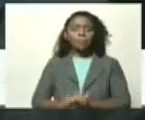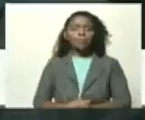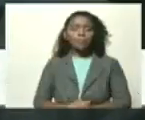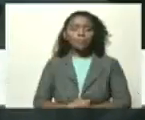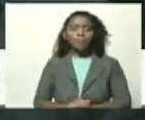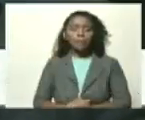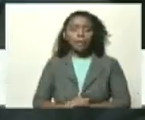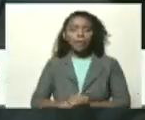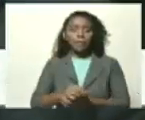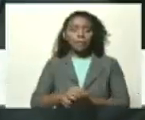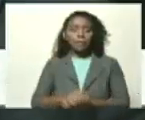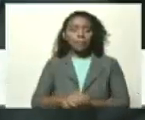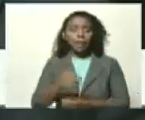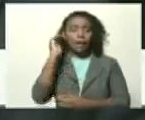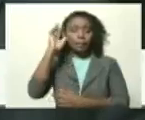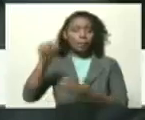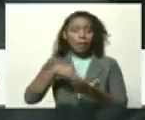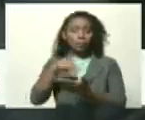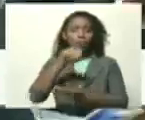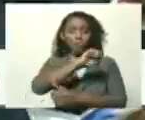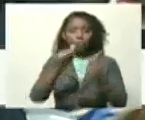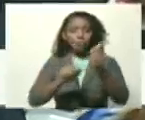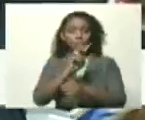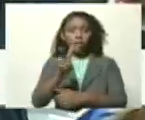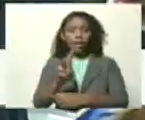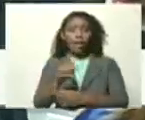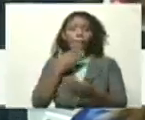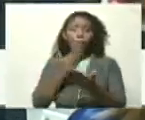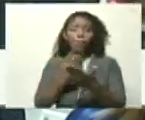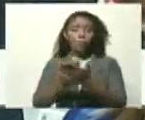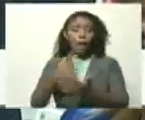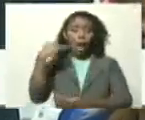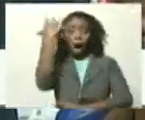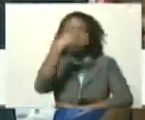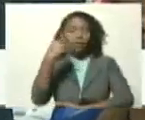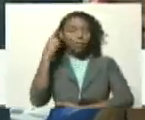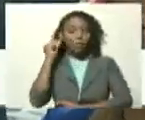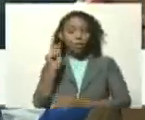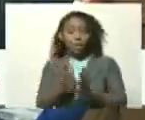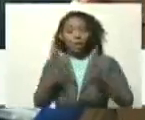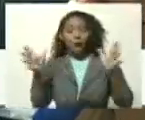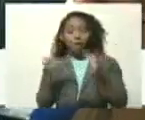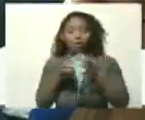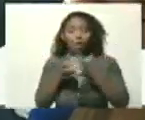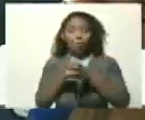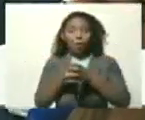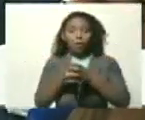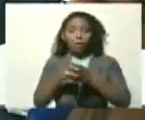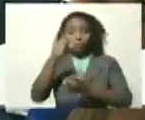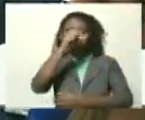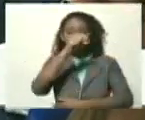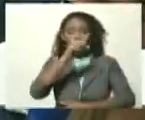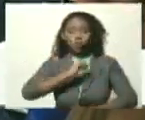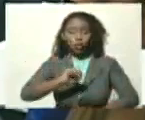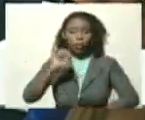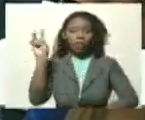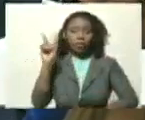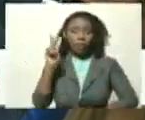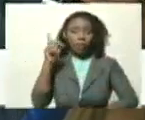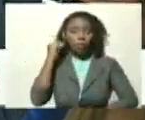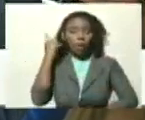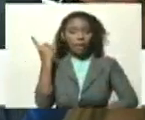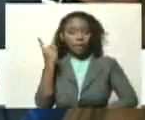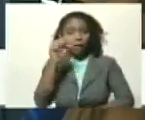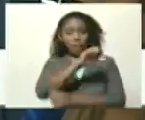de la Asamblea Nacional y la propuesta de nuestra joven compañera, hermana del gran polo patriótico, el partido Somos Venezuela, Vanessa Montero, como